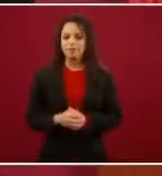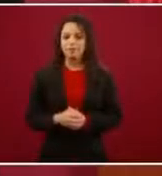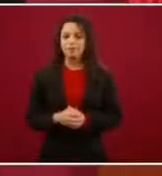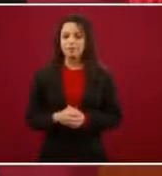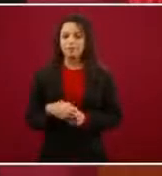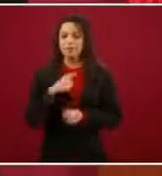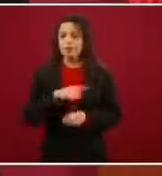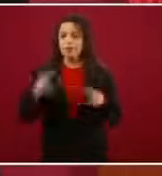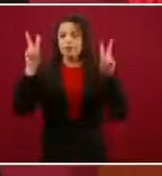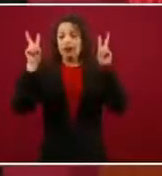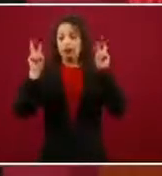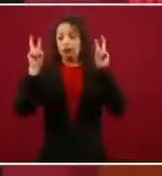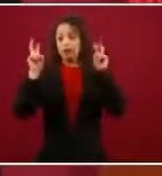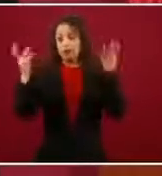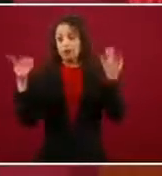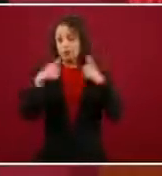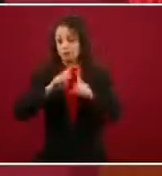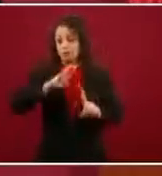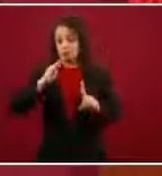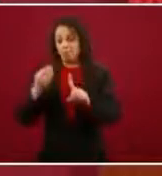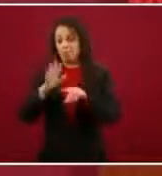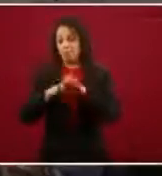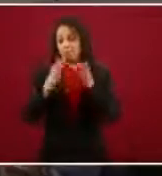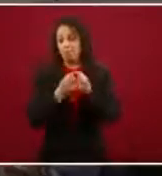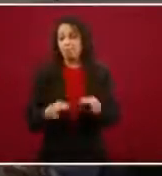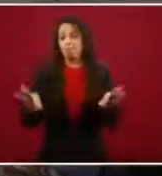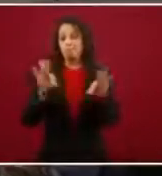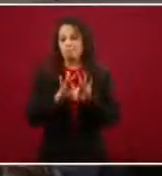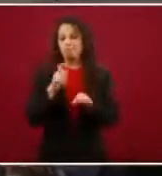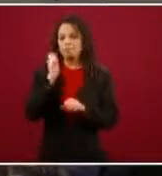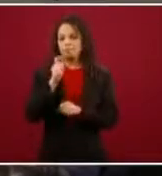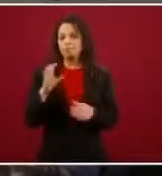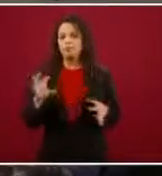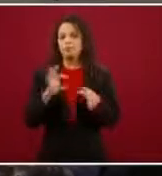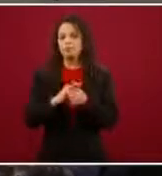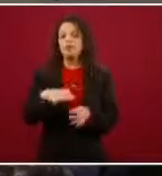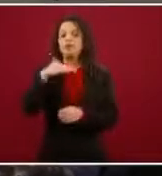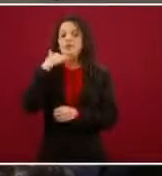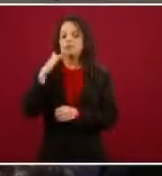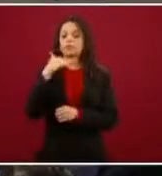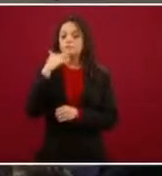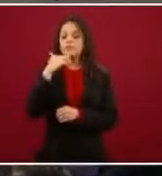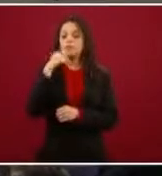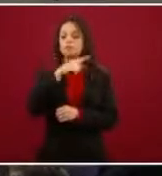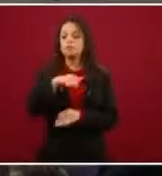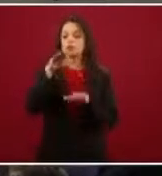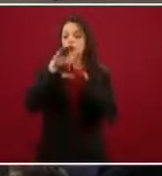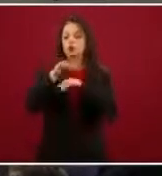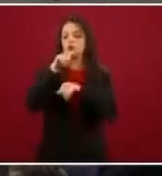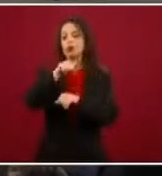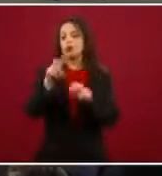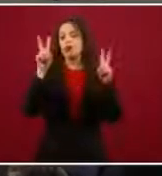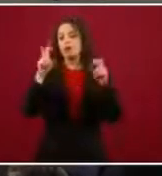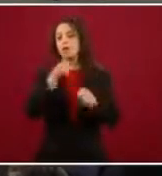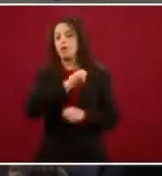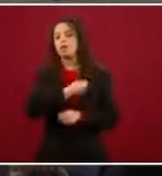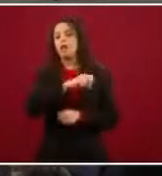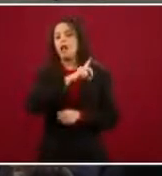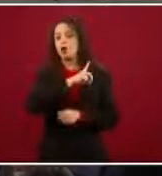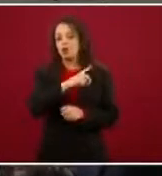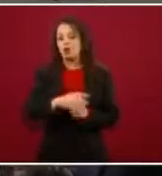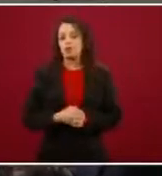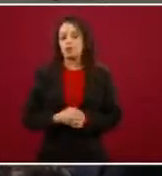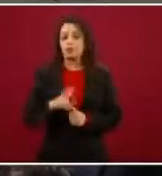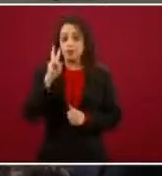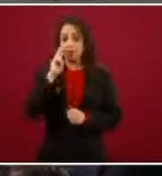los temas centrales tiene que ver con la corrupción en el ámbito del sector salud. Se